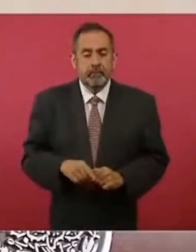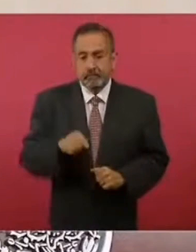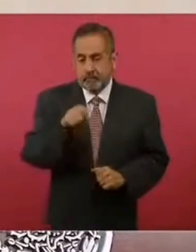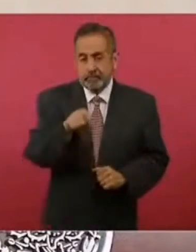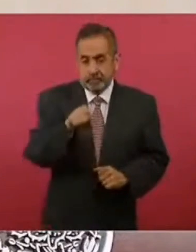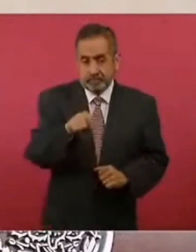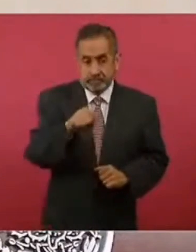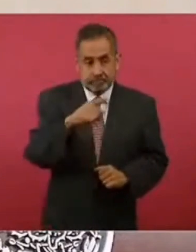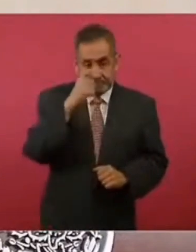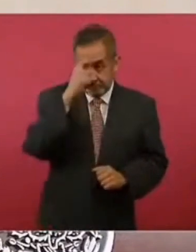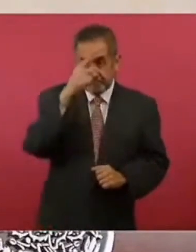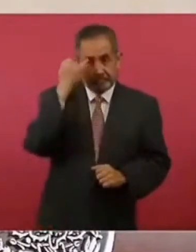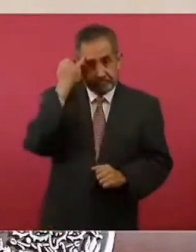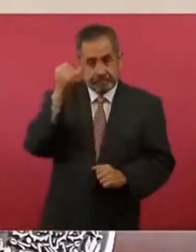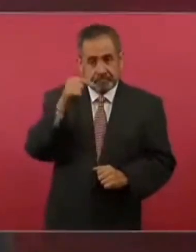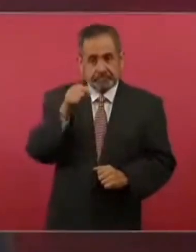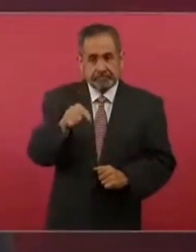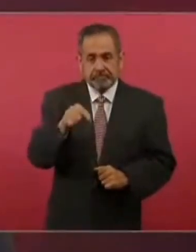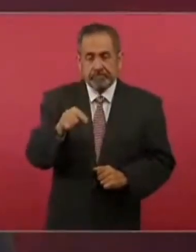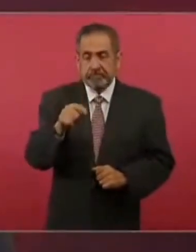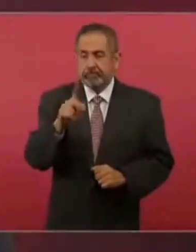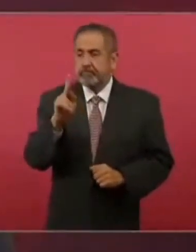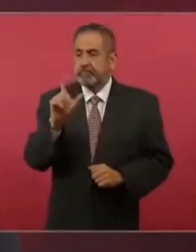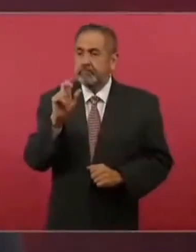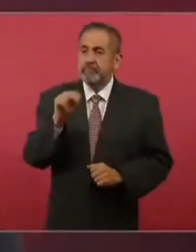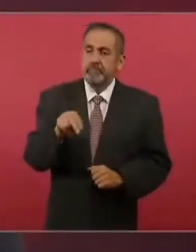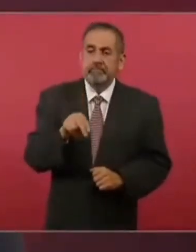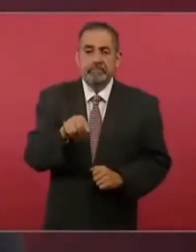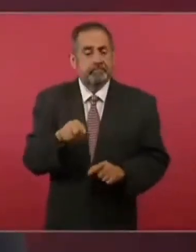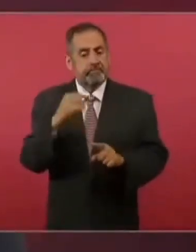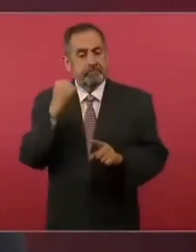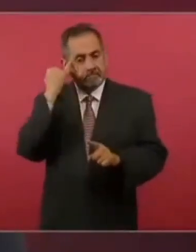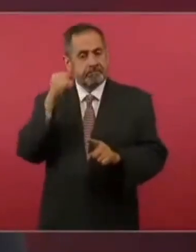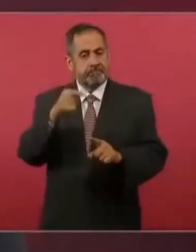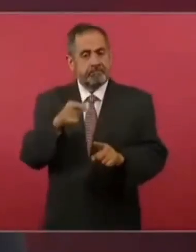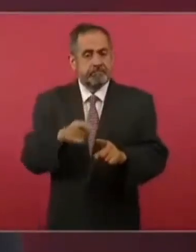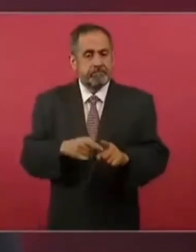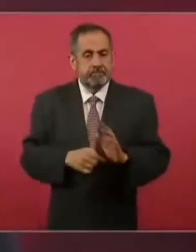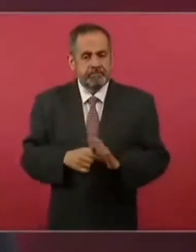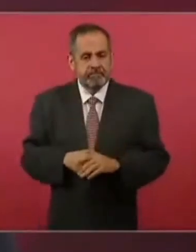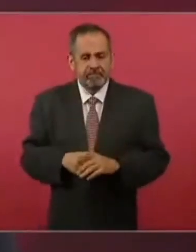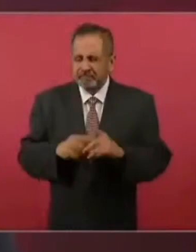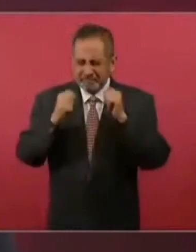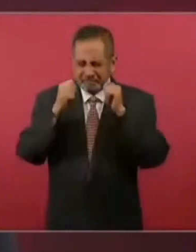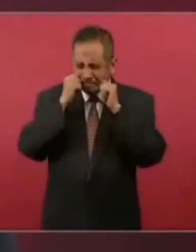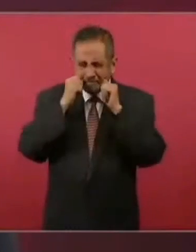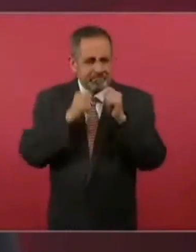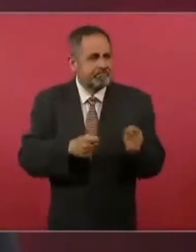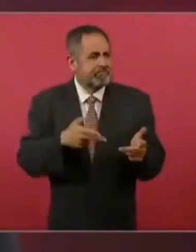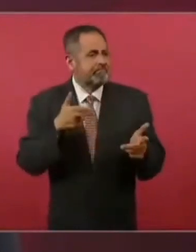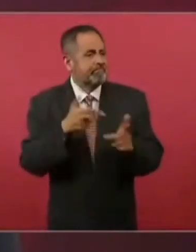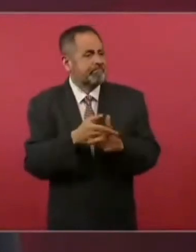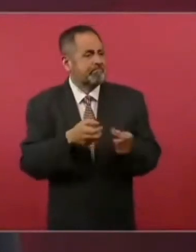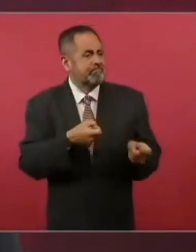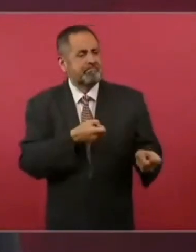aplicó una estrategia de eliminación